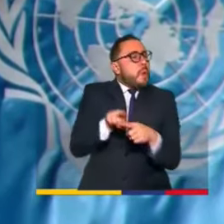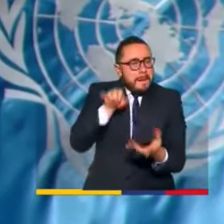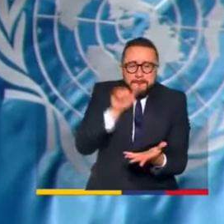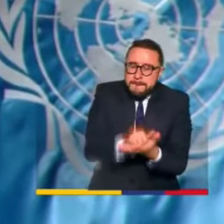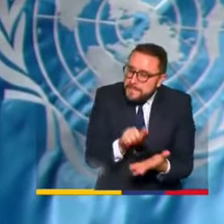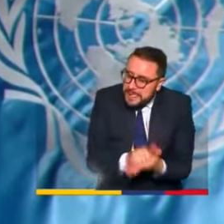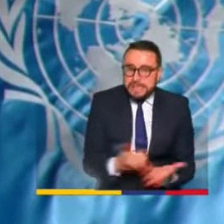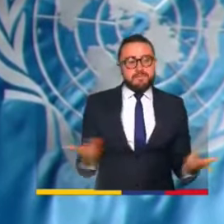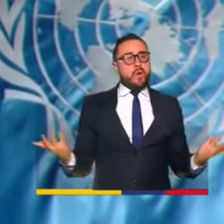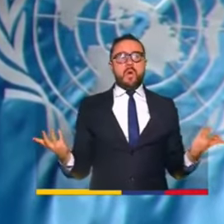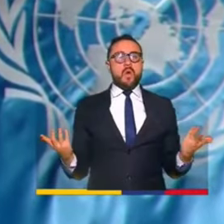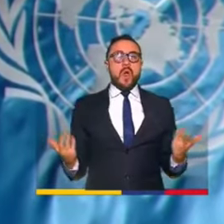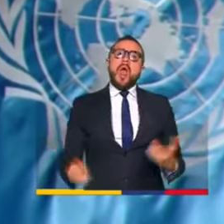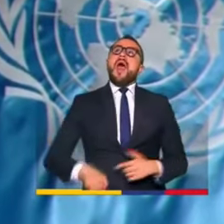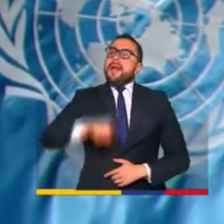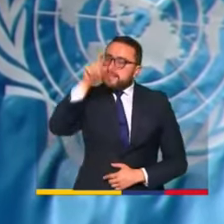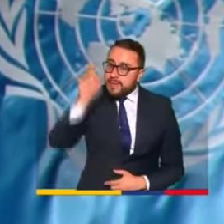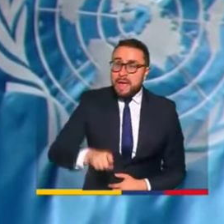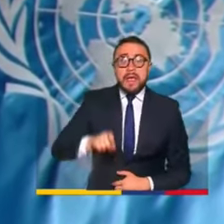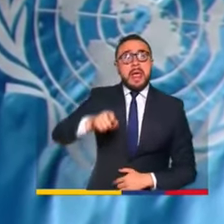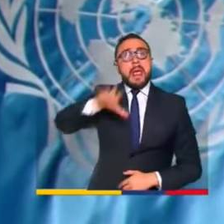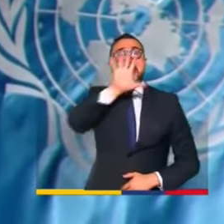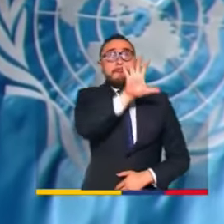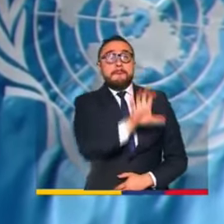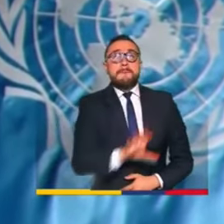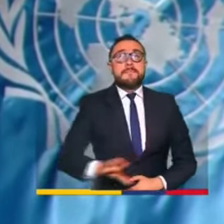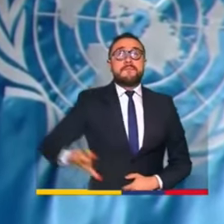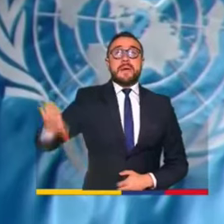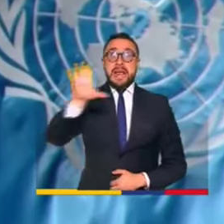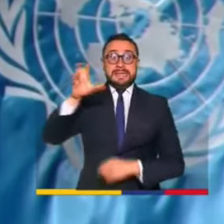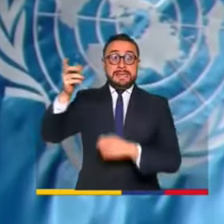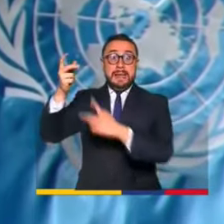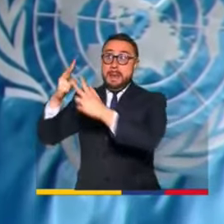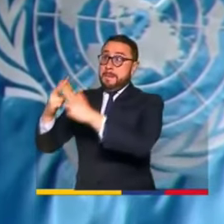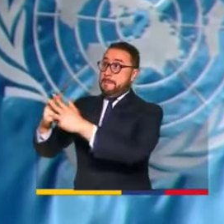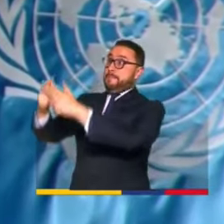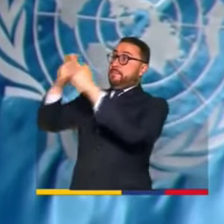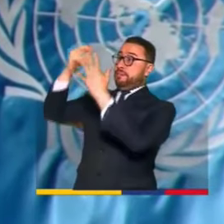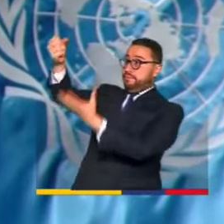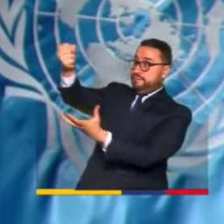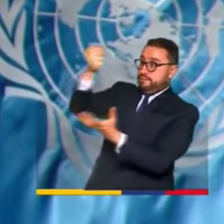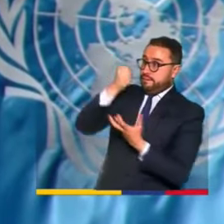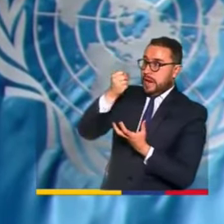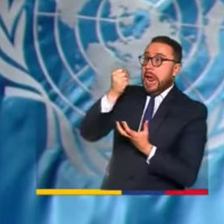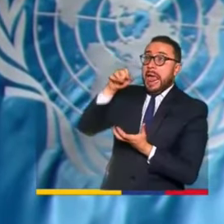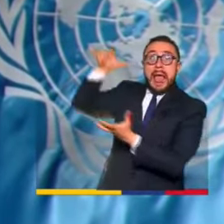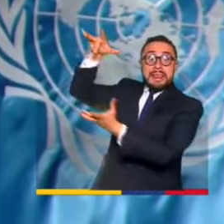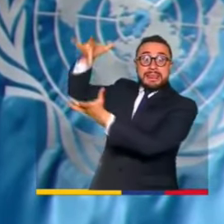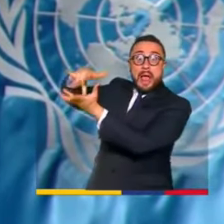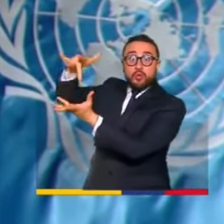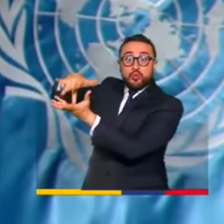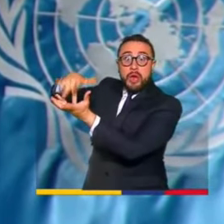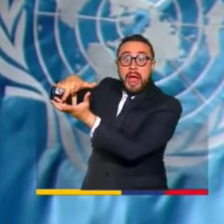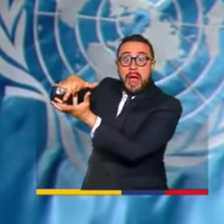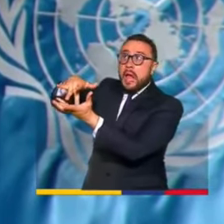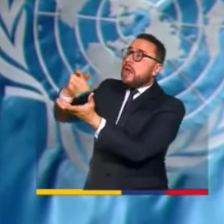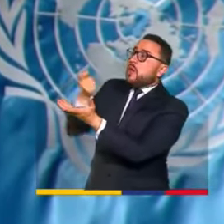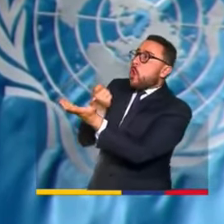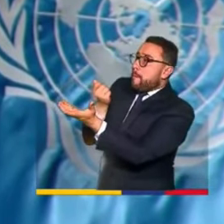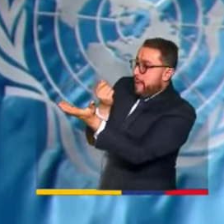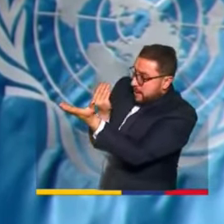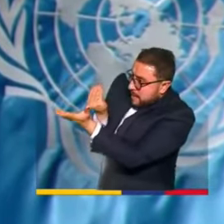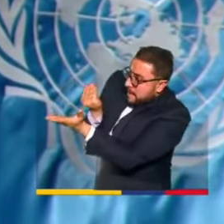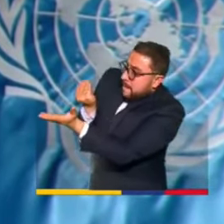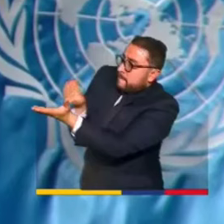por acción climática. No puede existir el riesgo como criterio de medida